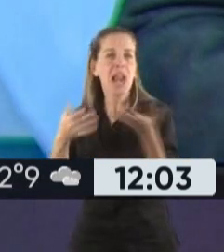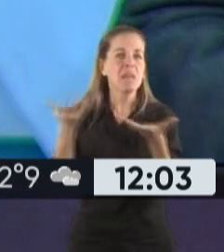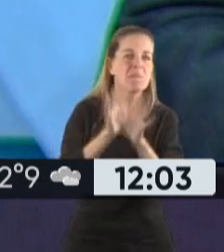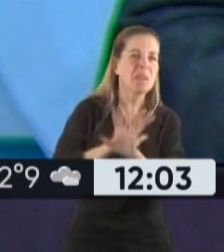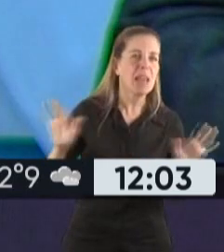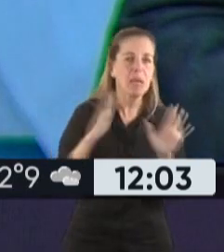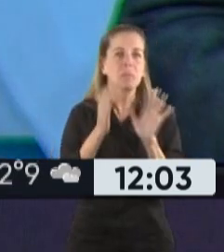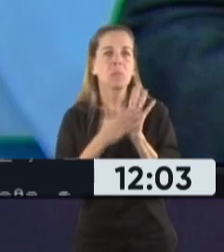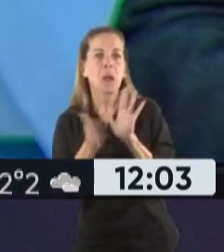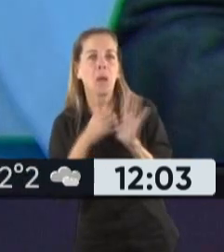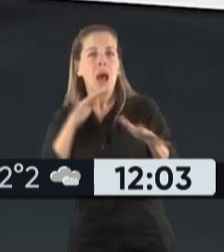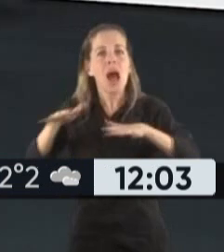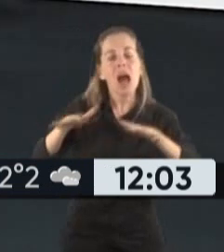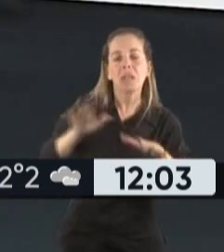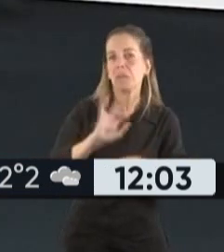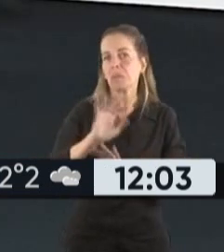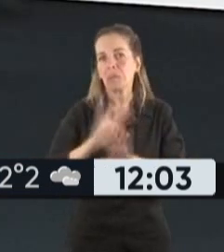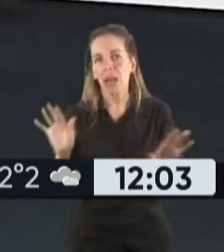hablemos.